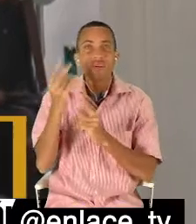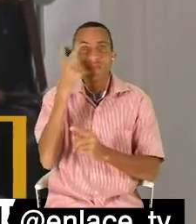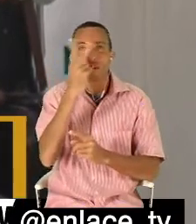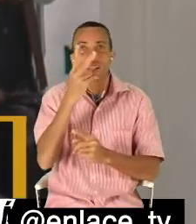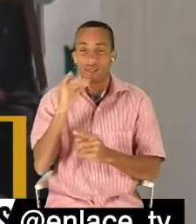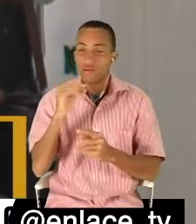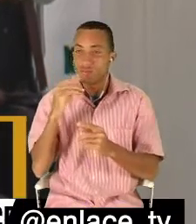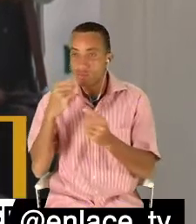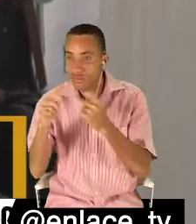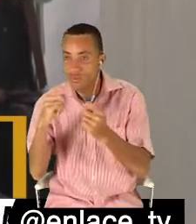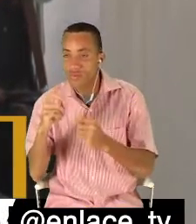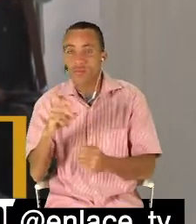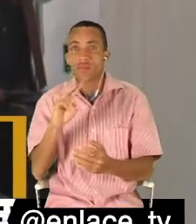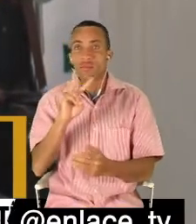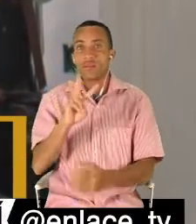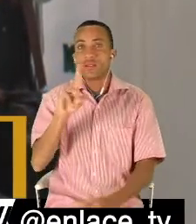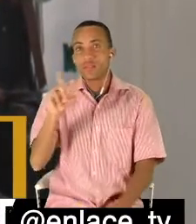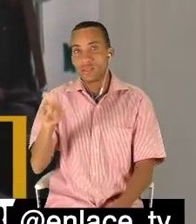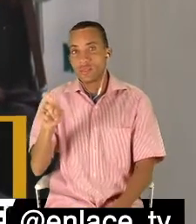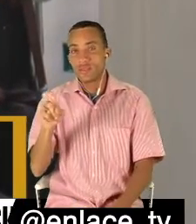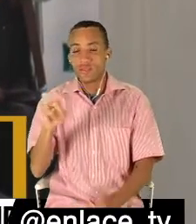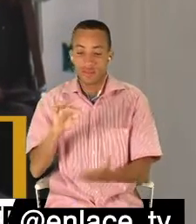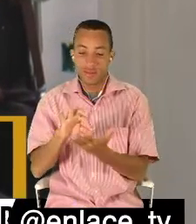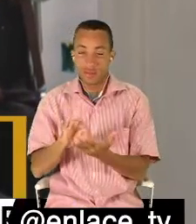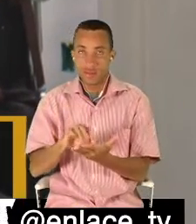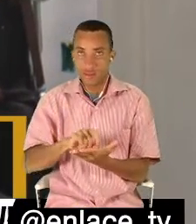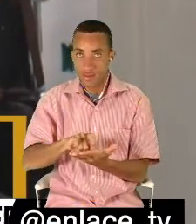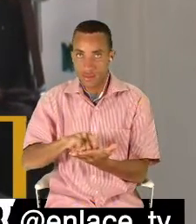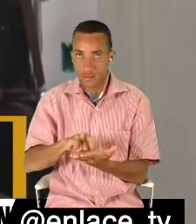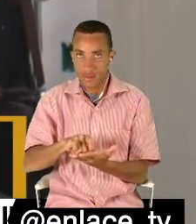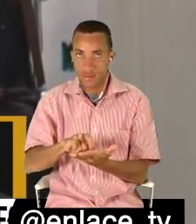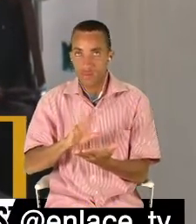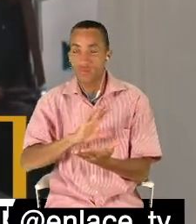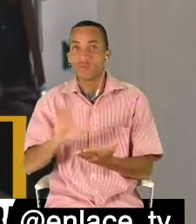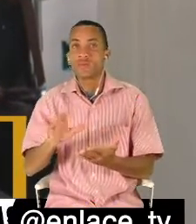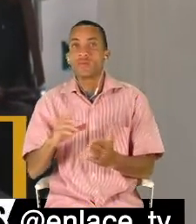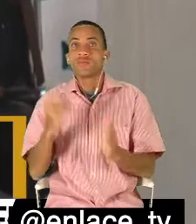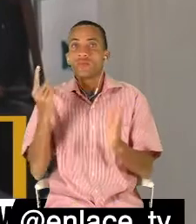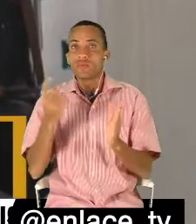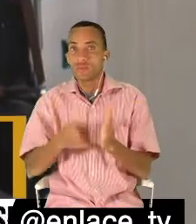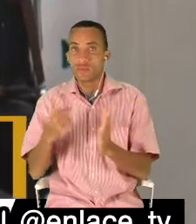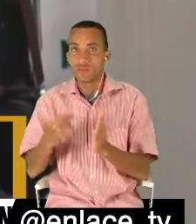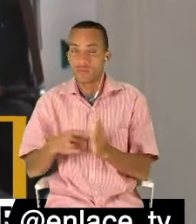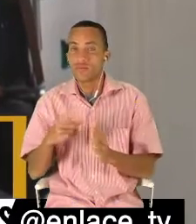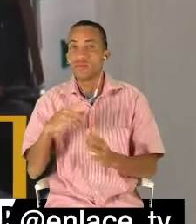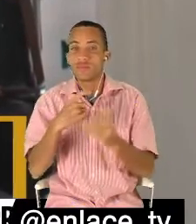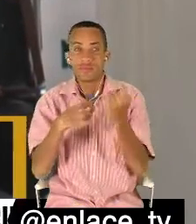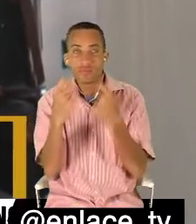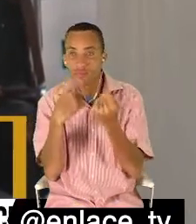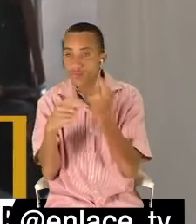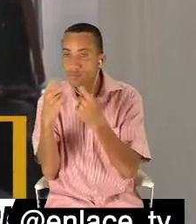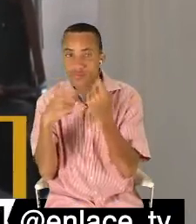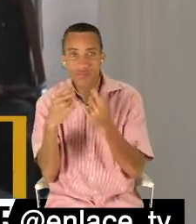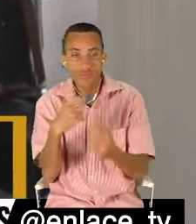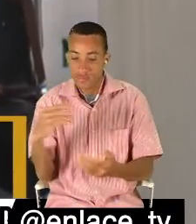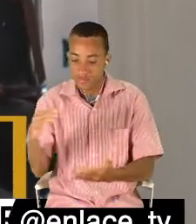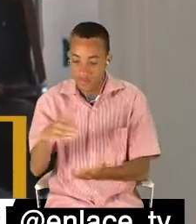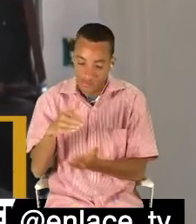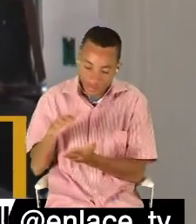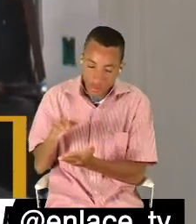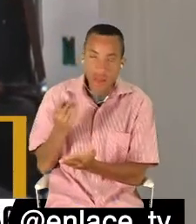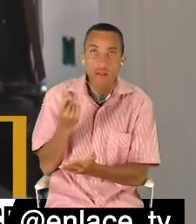gramos, 72 mil pesos en efectivo, al parecer producto de la venta de este estupefaciente,